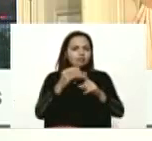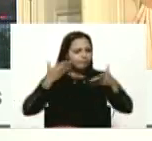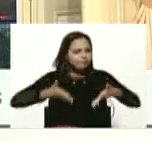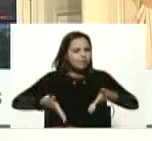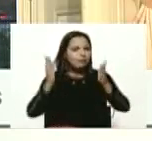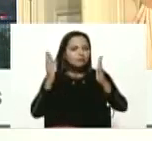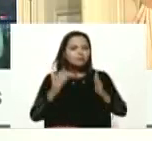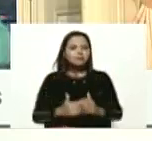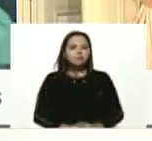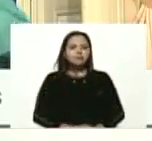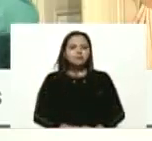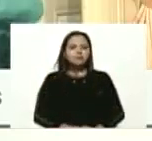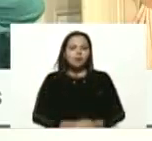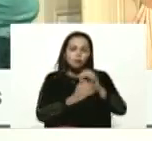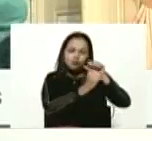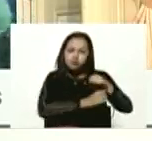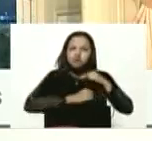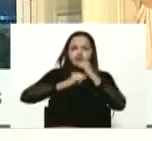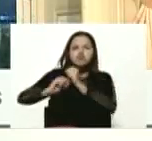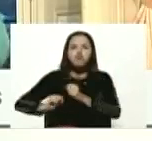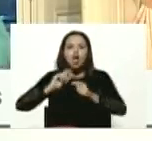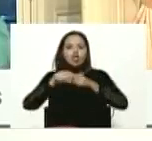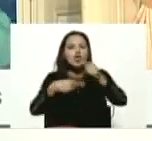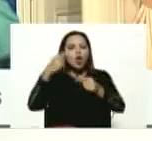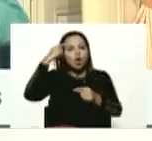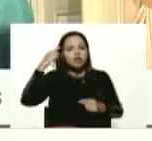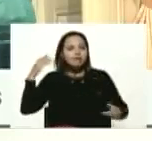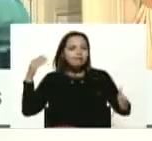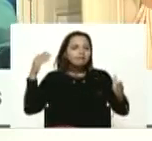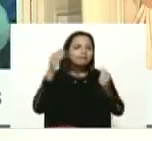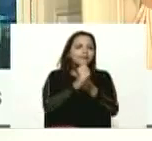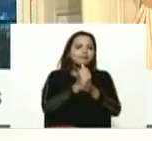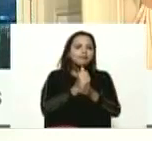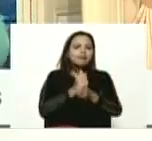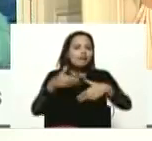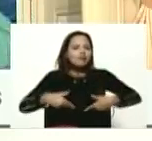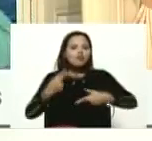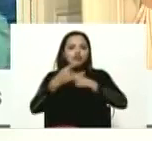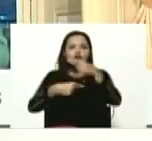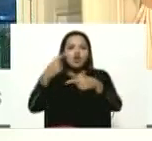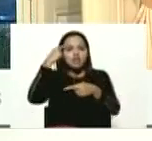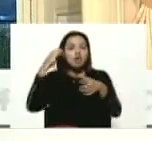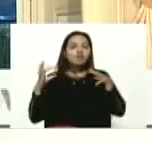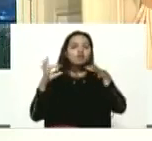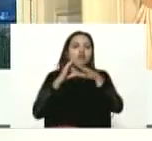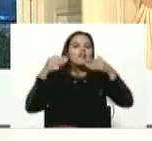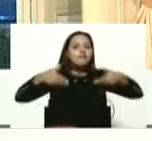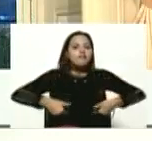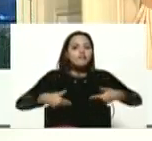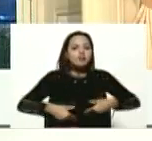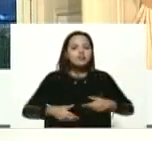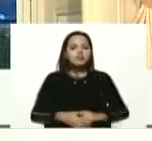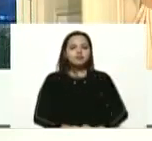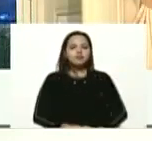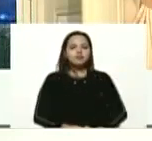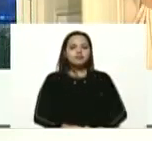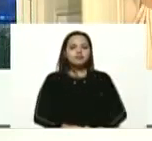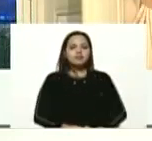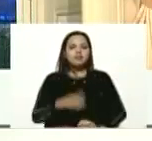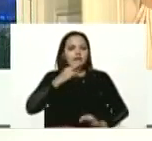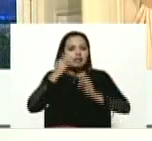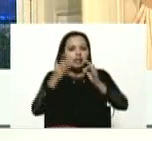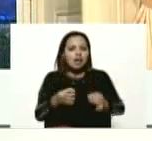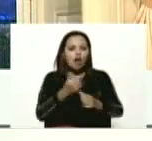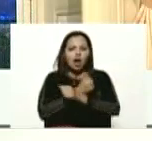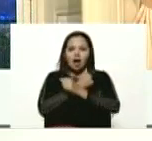vamos, remando todos los días, luchando todos los días, uniendo esfuerzos y contando con el